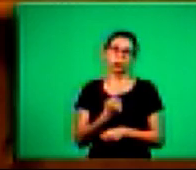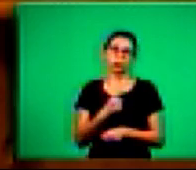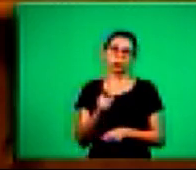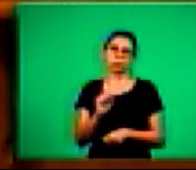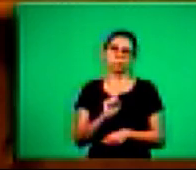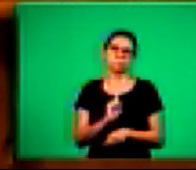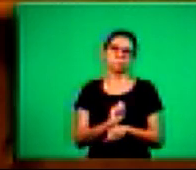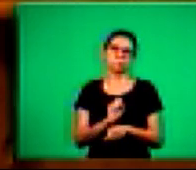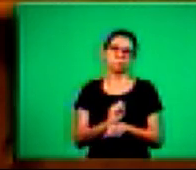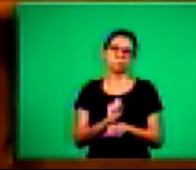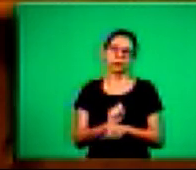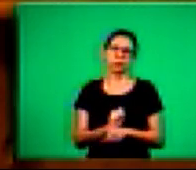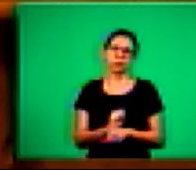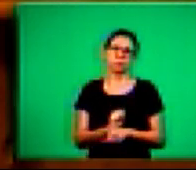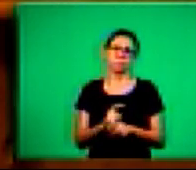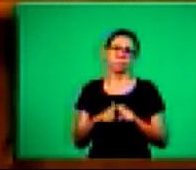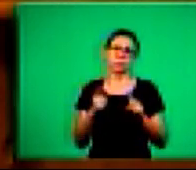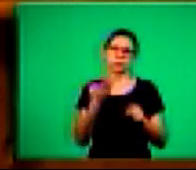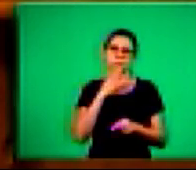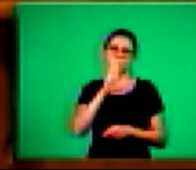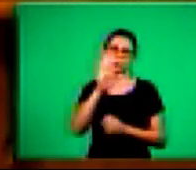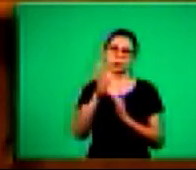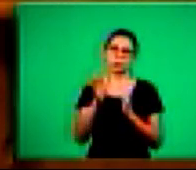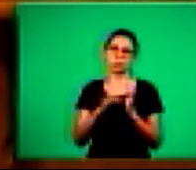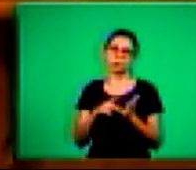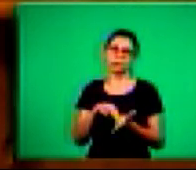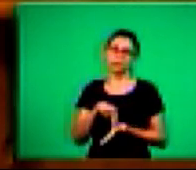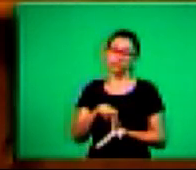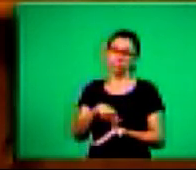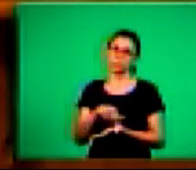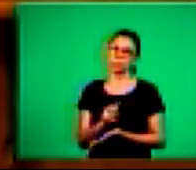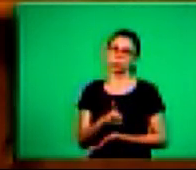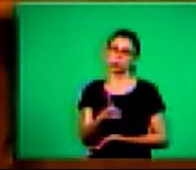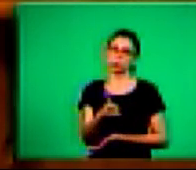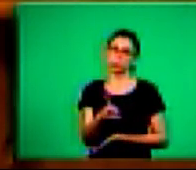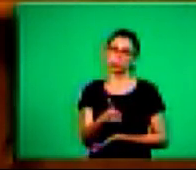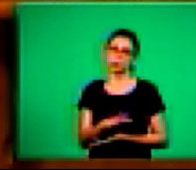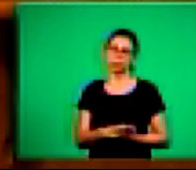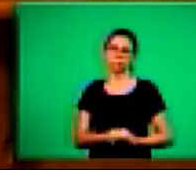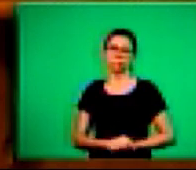jesús está de pie y pedro